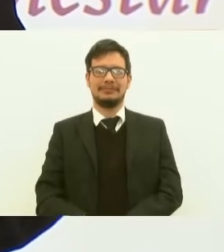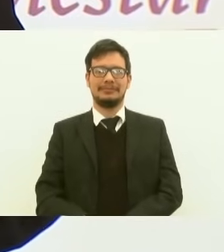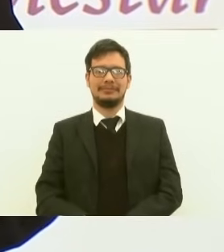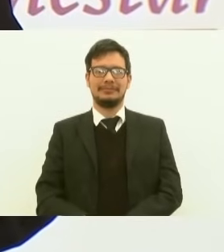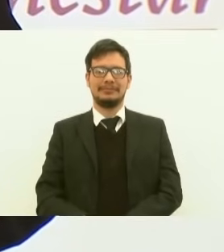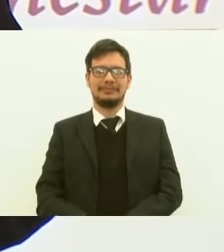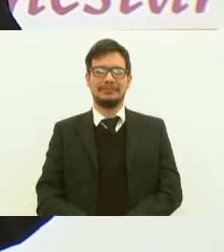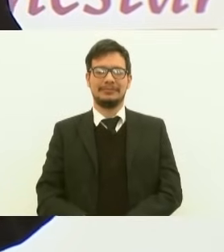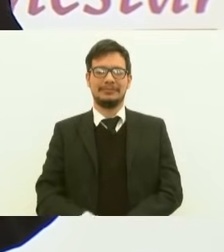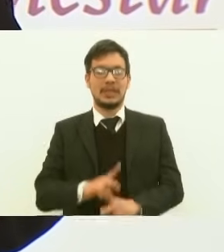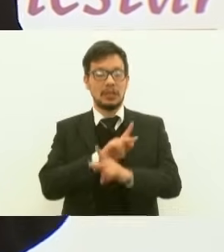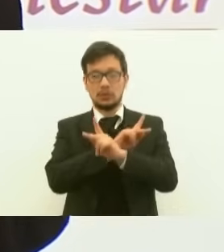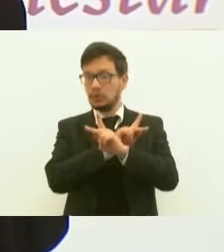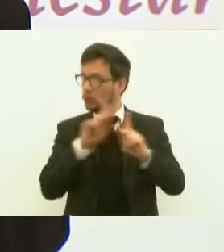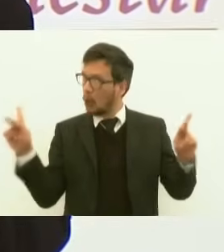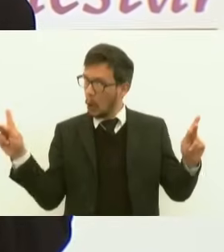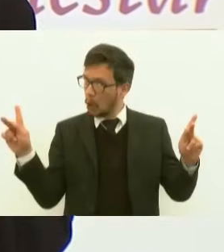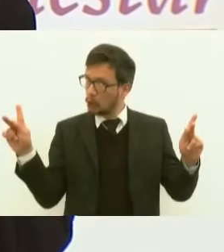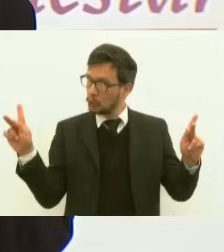Todos tienen su pensión.